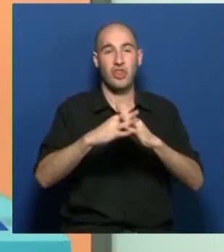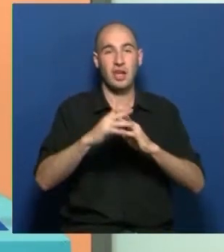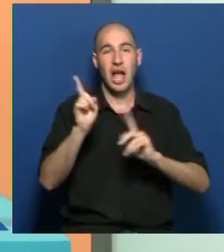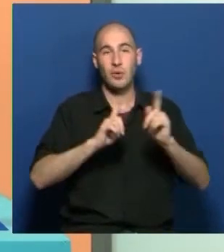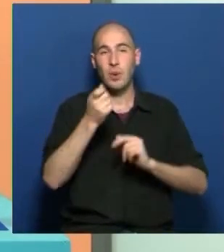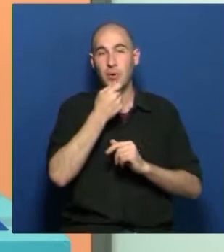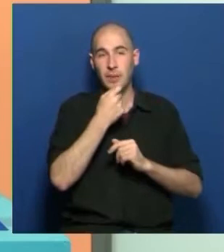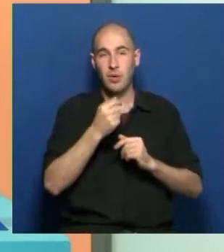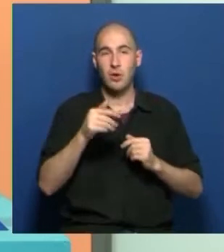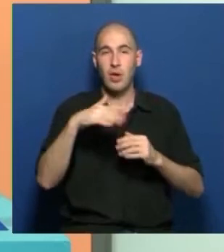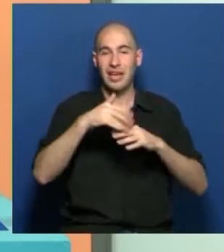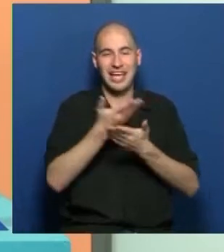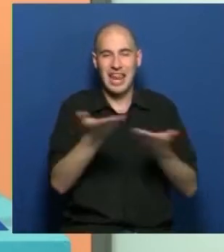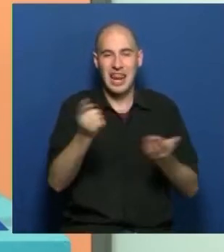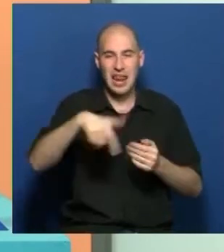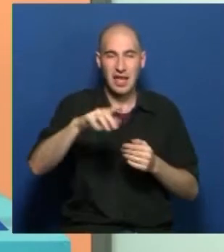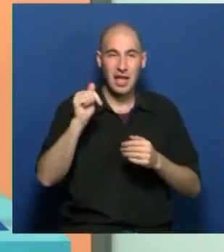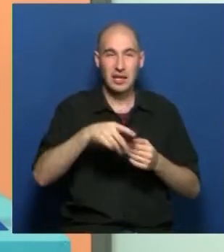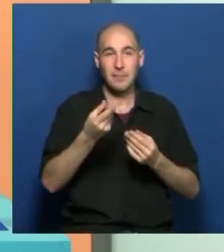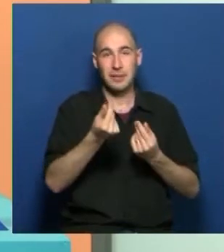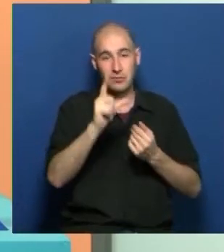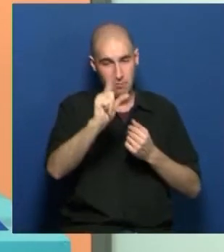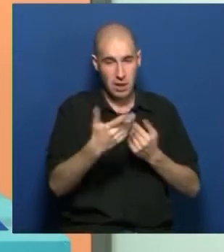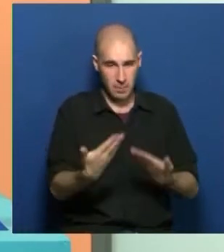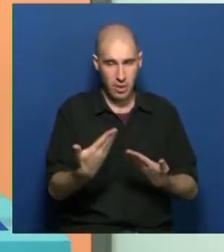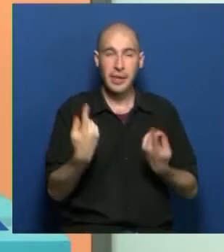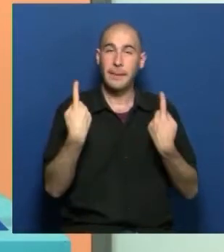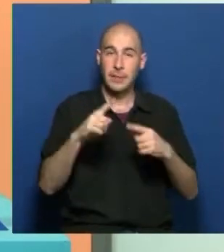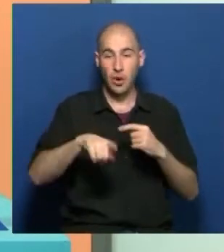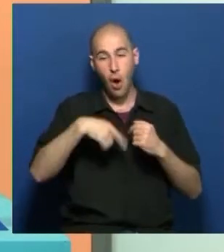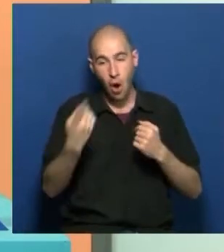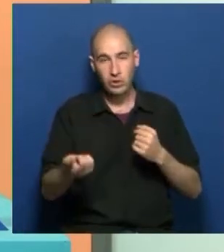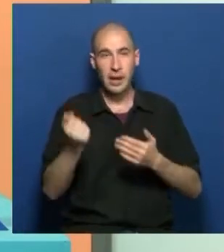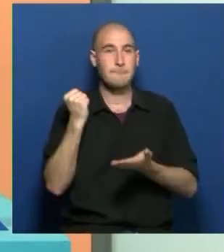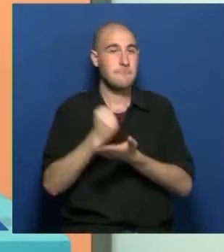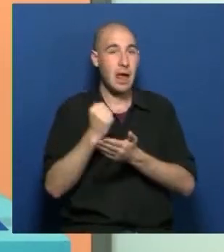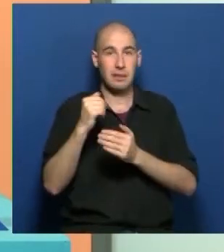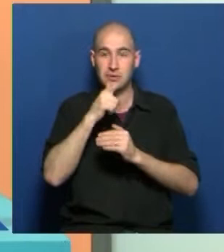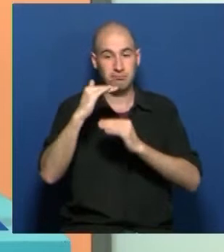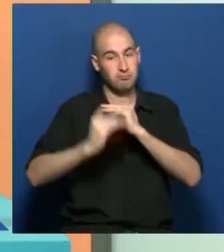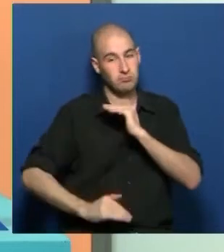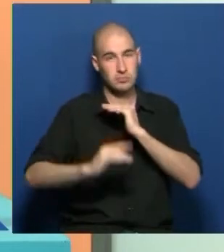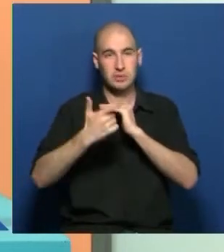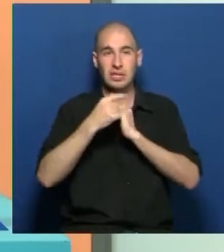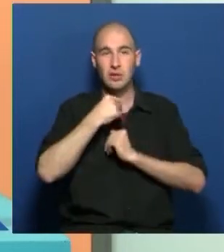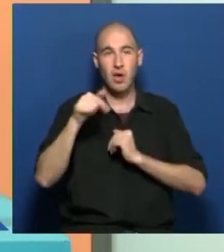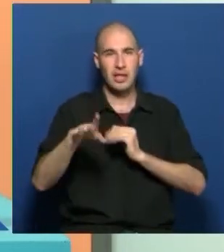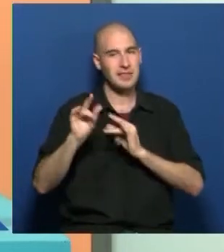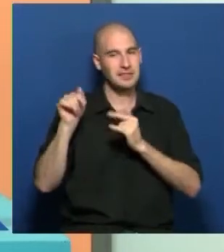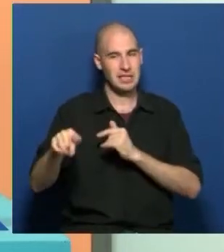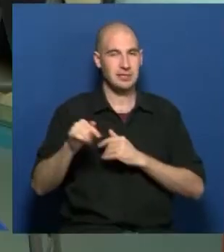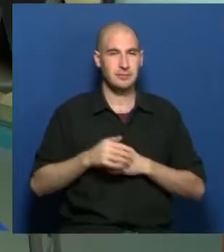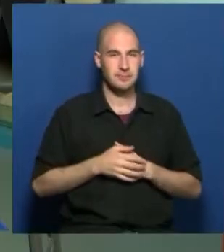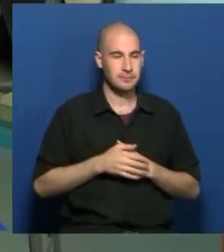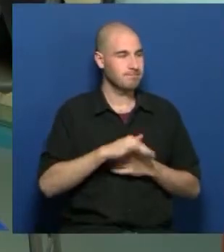ejemplo las masivas, las cuales podrán ajustar sus precios y bajarlo. Pero hay otras que tienen un prestigio y tratarán de no bajarlo. A ese les puede llegar a complicar.